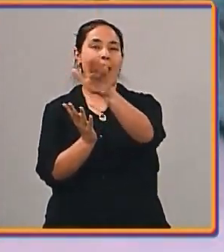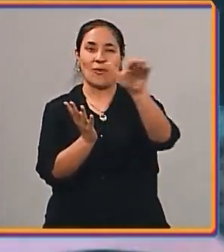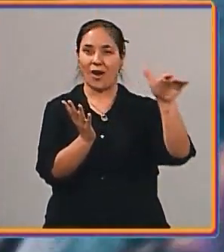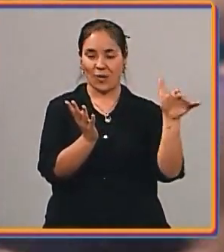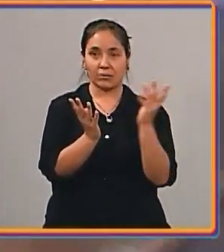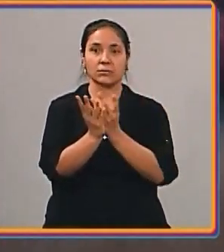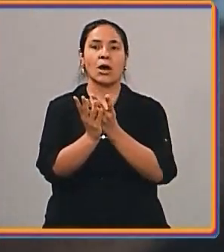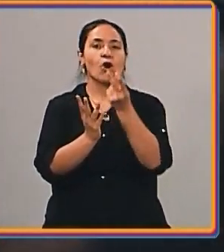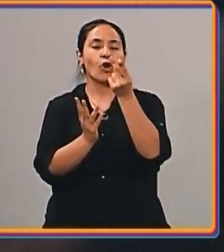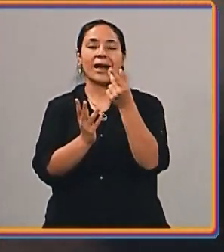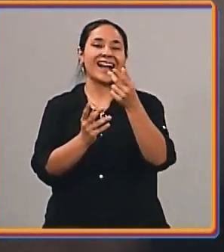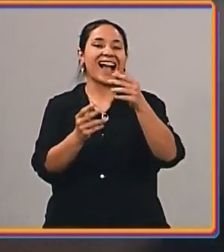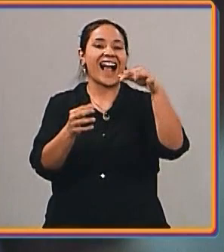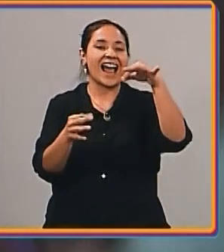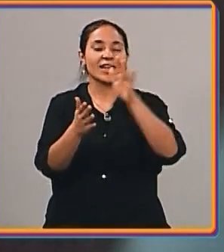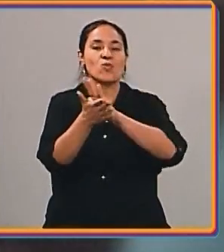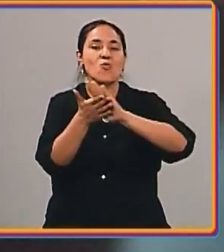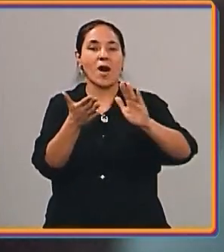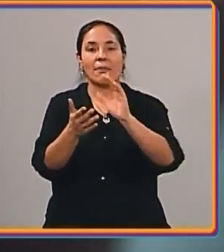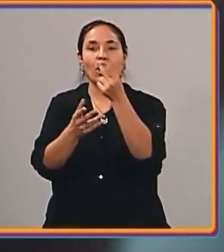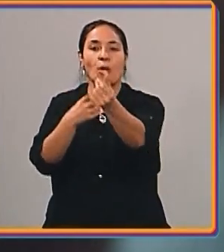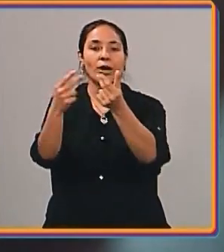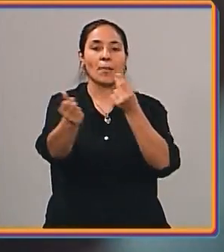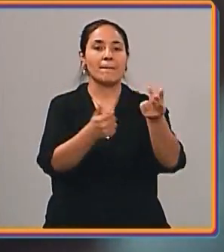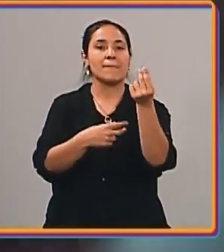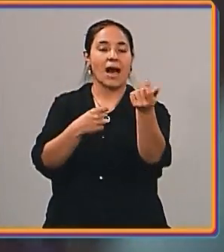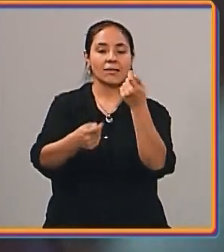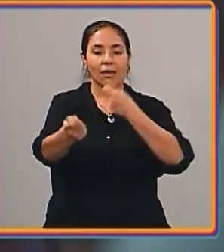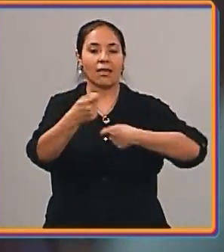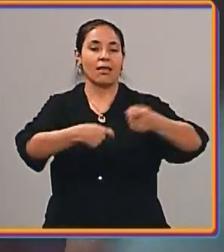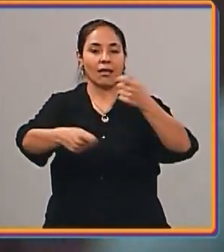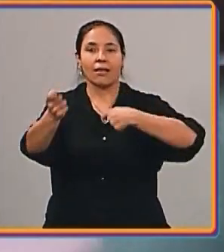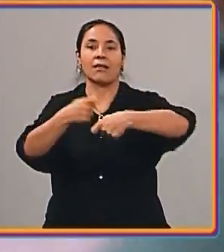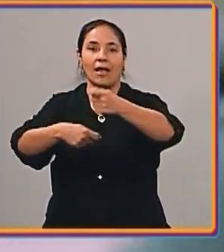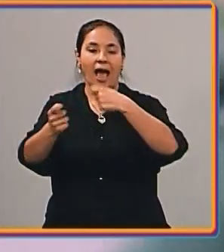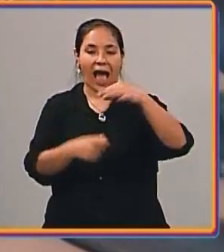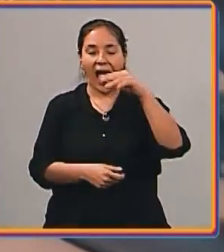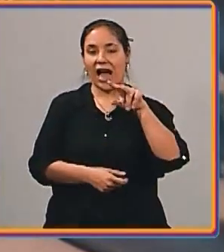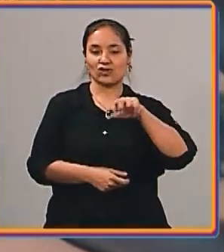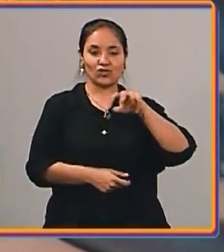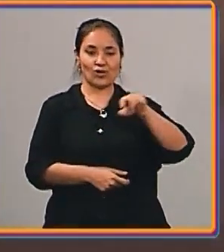resto, deberá comprar nuevas cartas para generar dinero, realizar acciones y conseguir puntos de victoria.